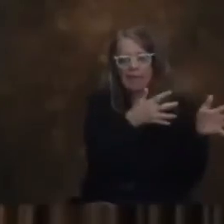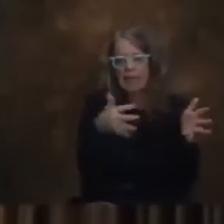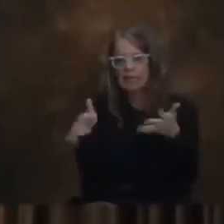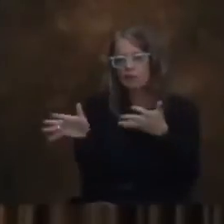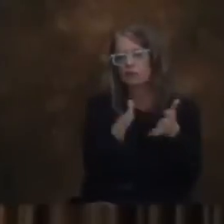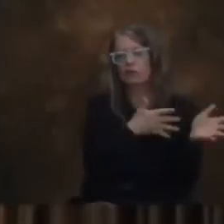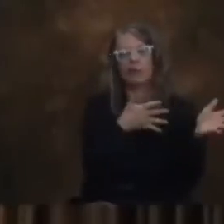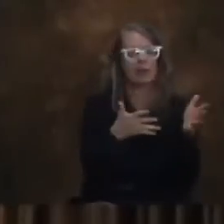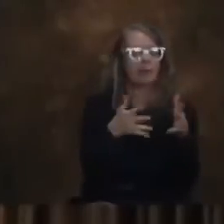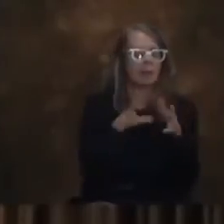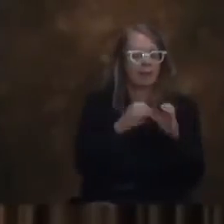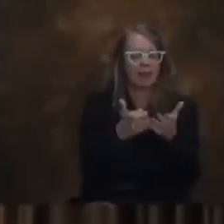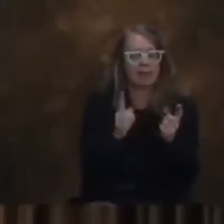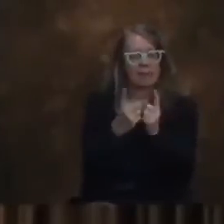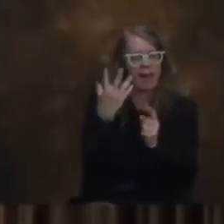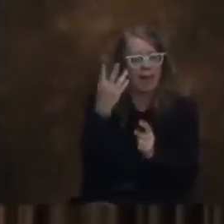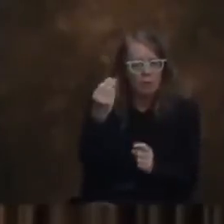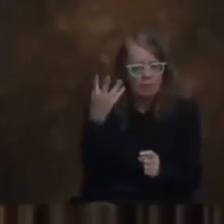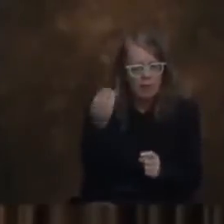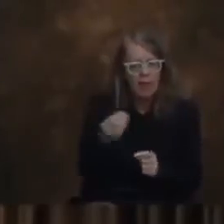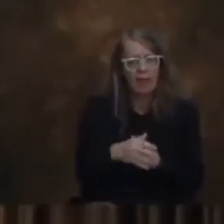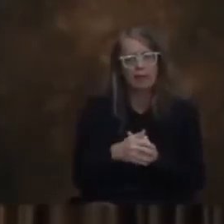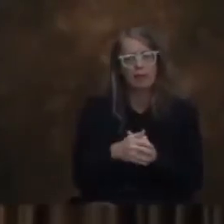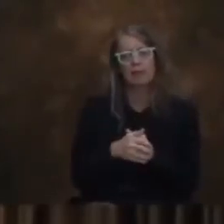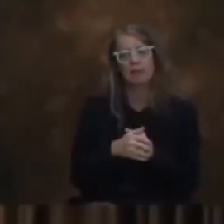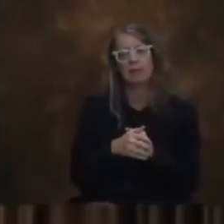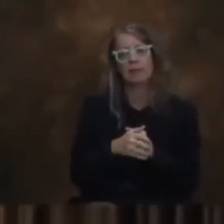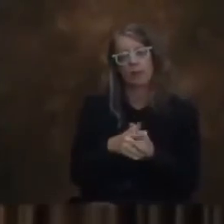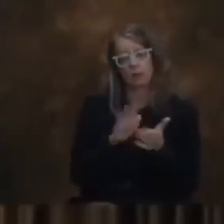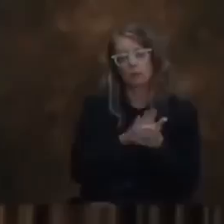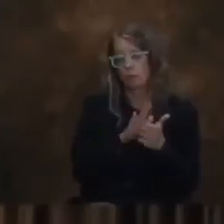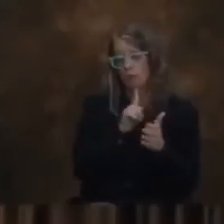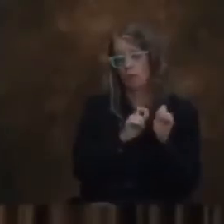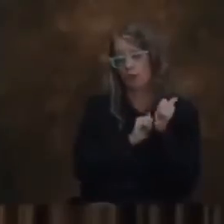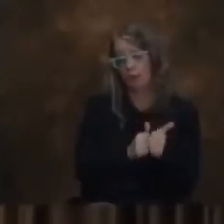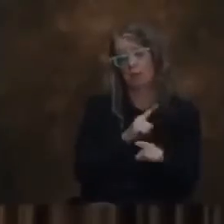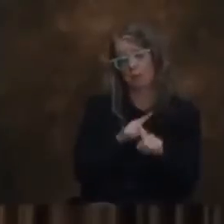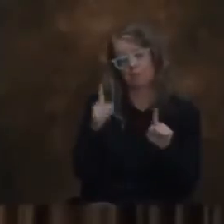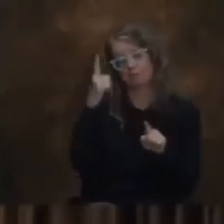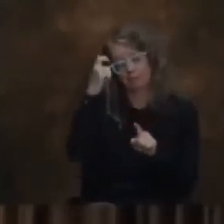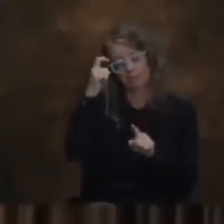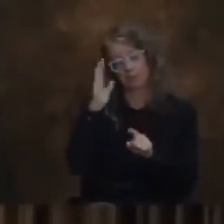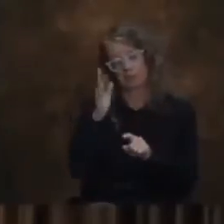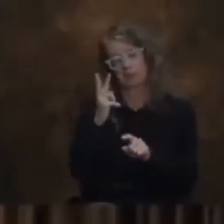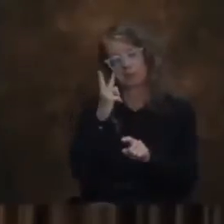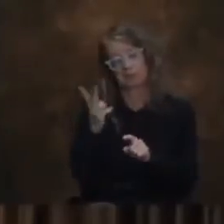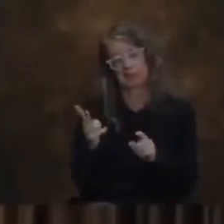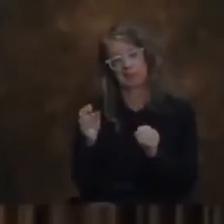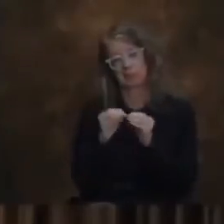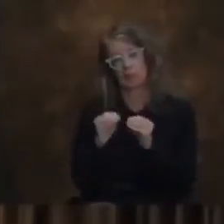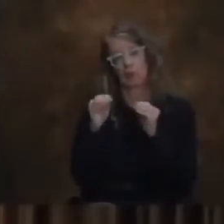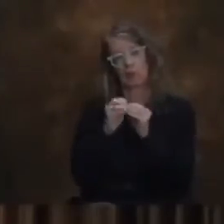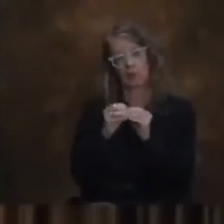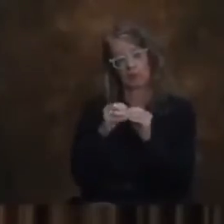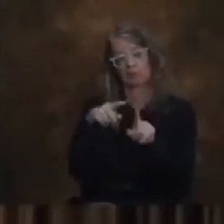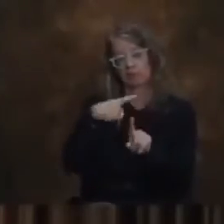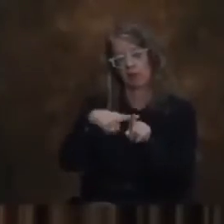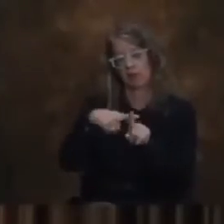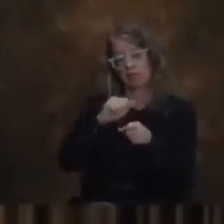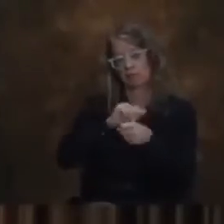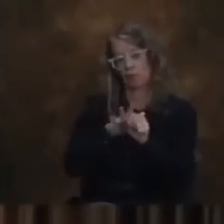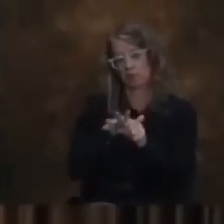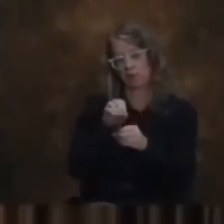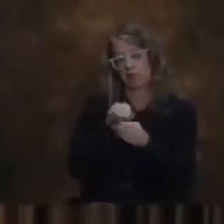puedan estar con más espacio y con mejor ventilación pero probablemente vamos a seguir viendo estos casos en el futuro